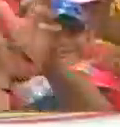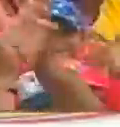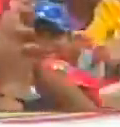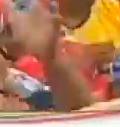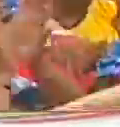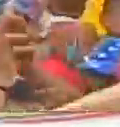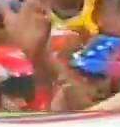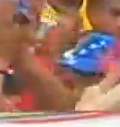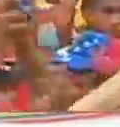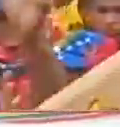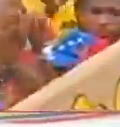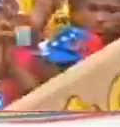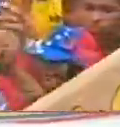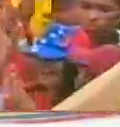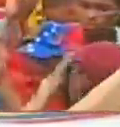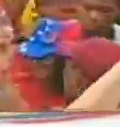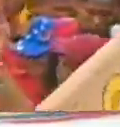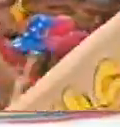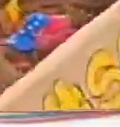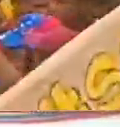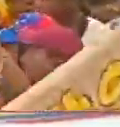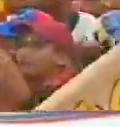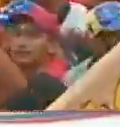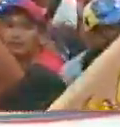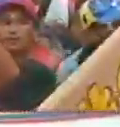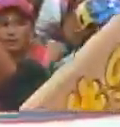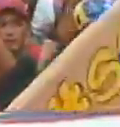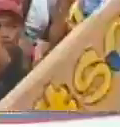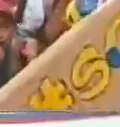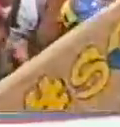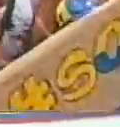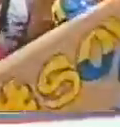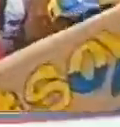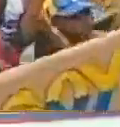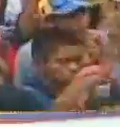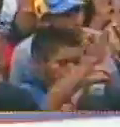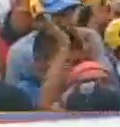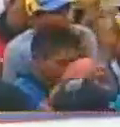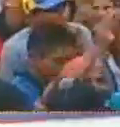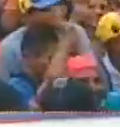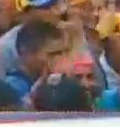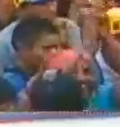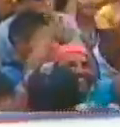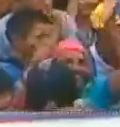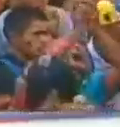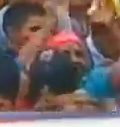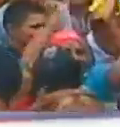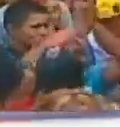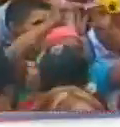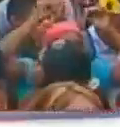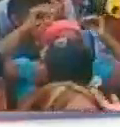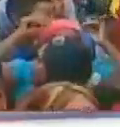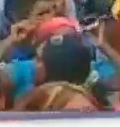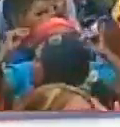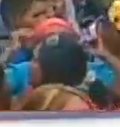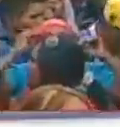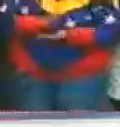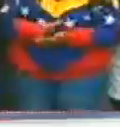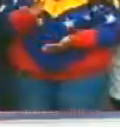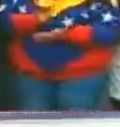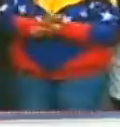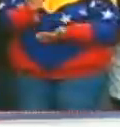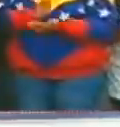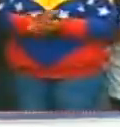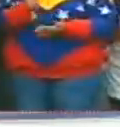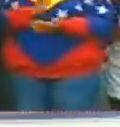nuestro amor por la patria, por el comandante Chávez, por todo nuestro